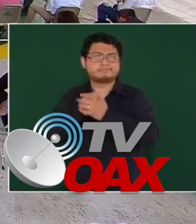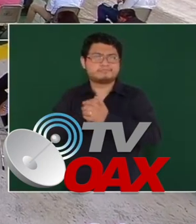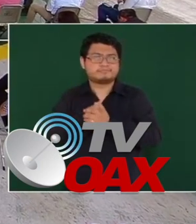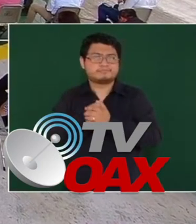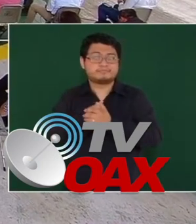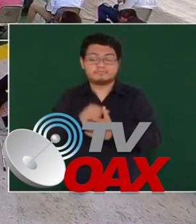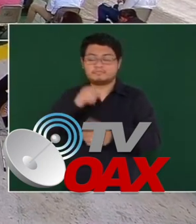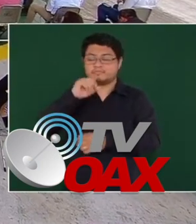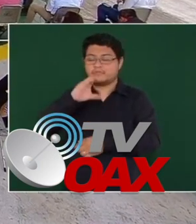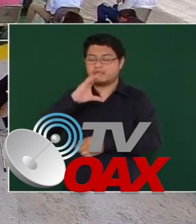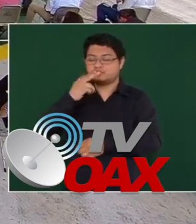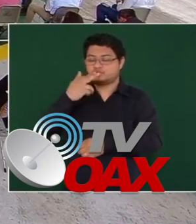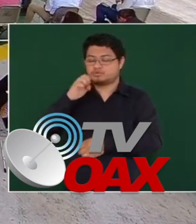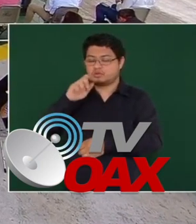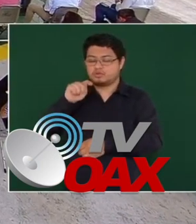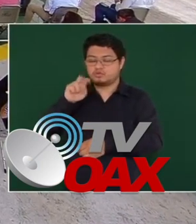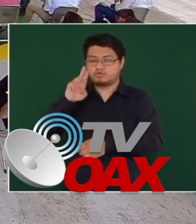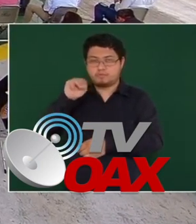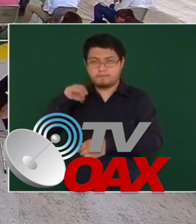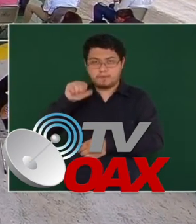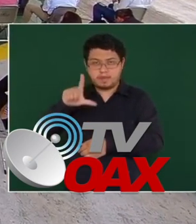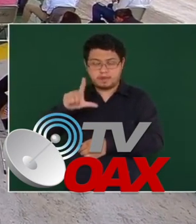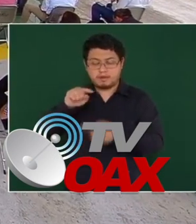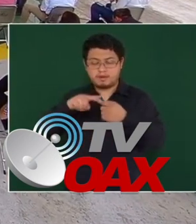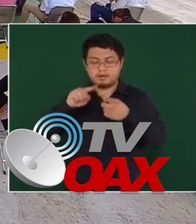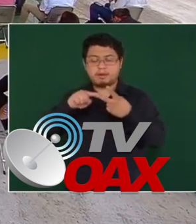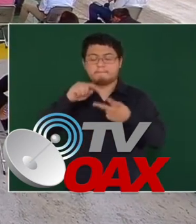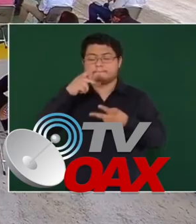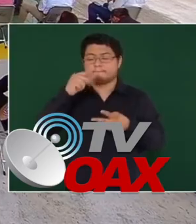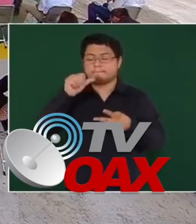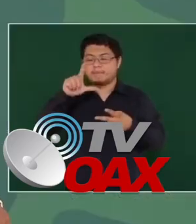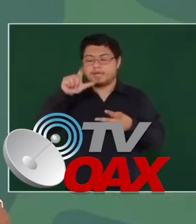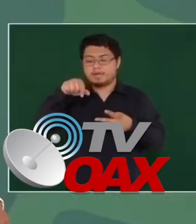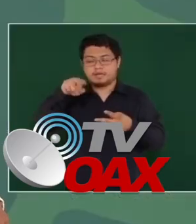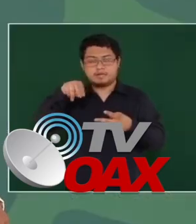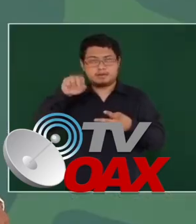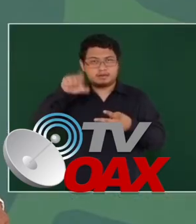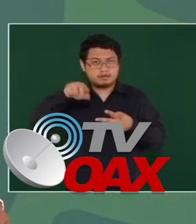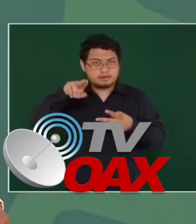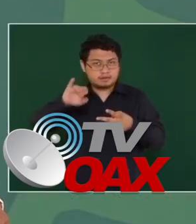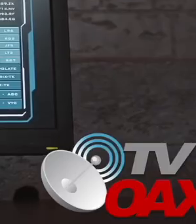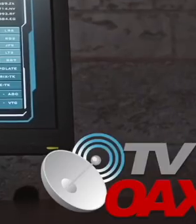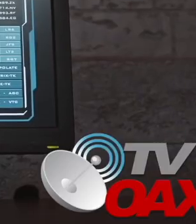de Chetumal, Palenque y Campeche.